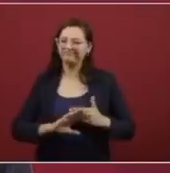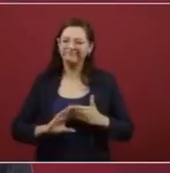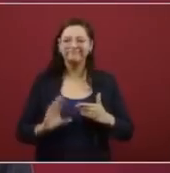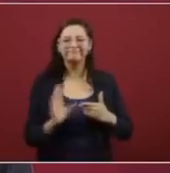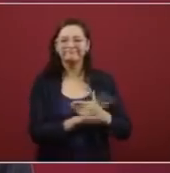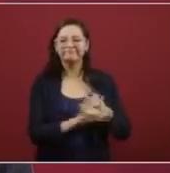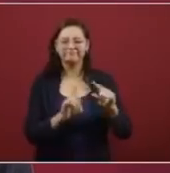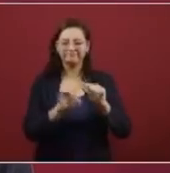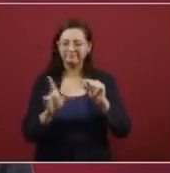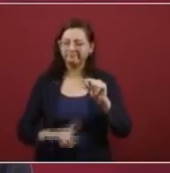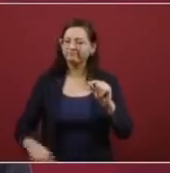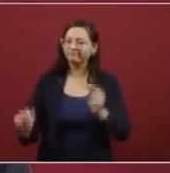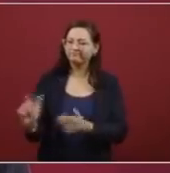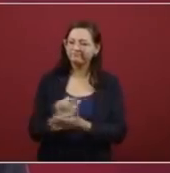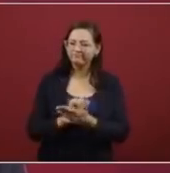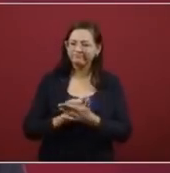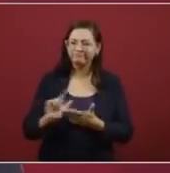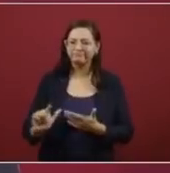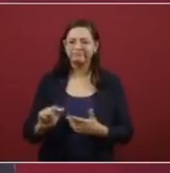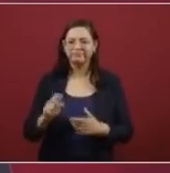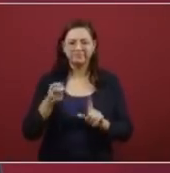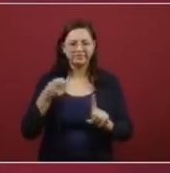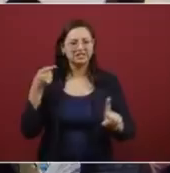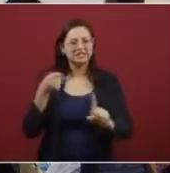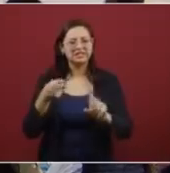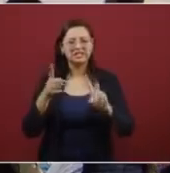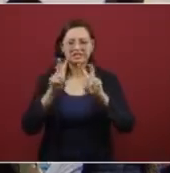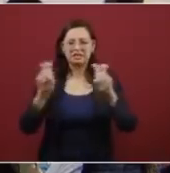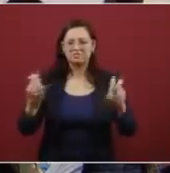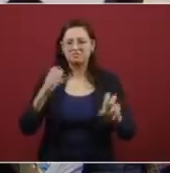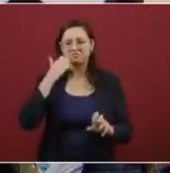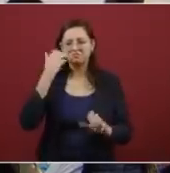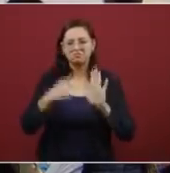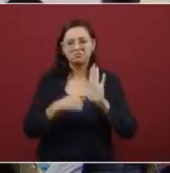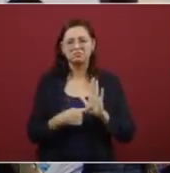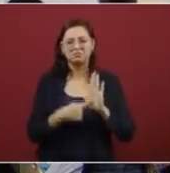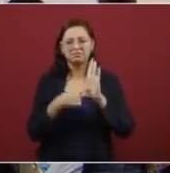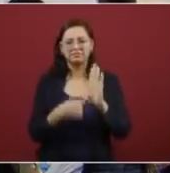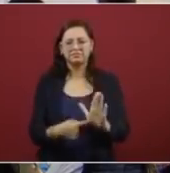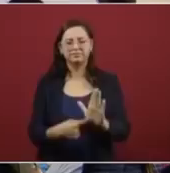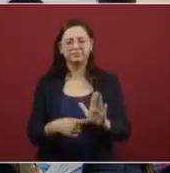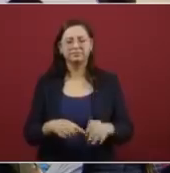eso lo quería destacar. Los senadores